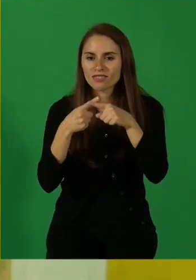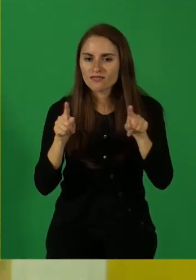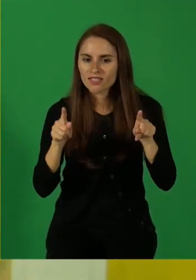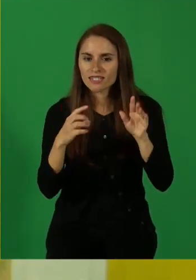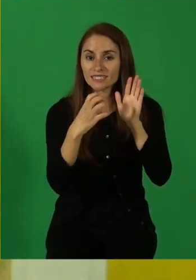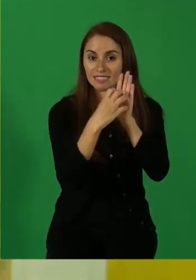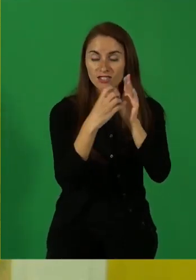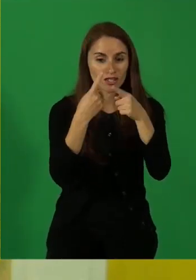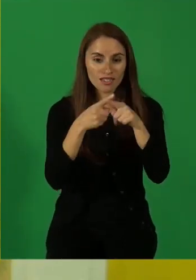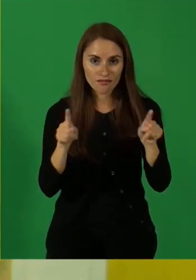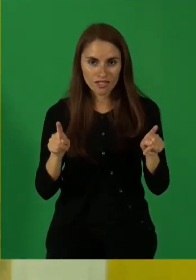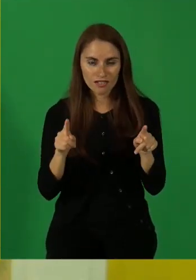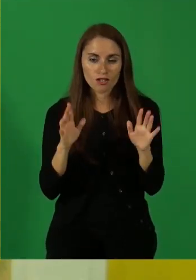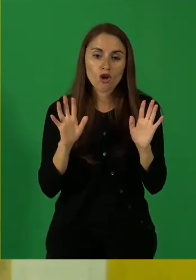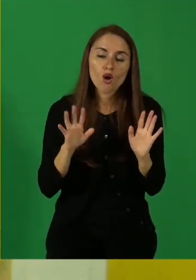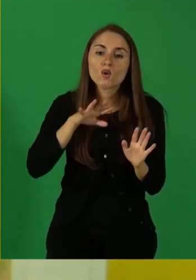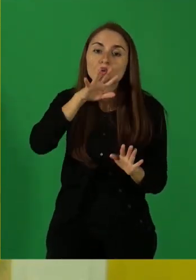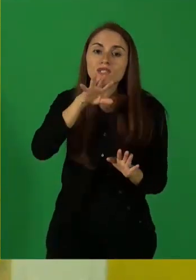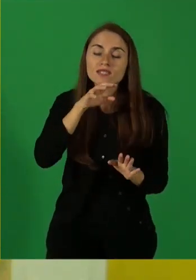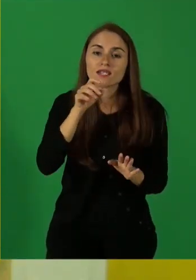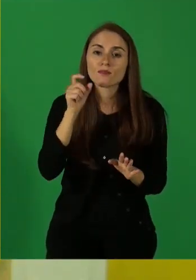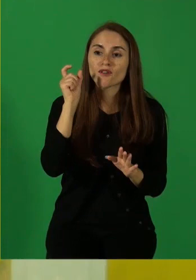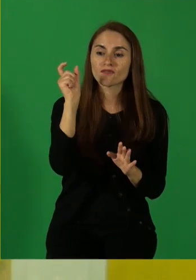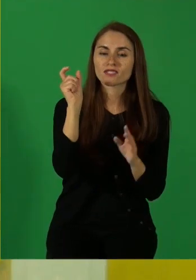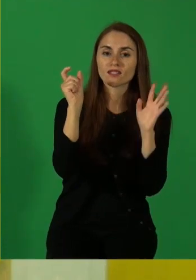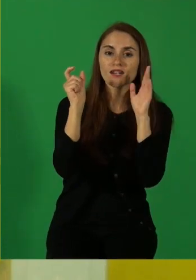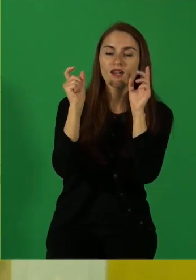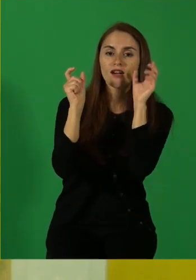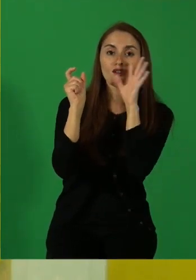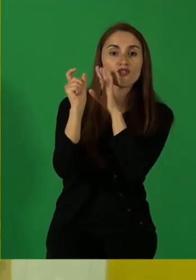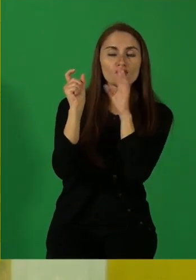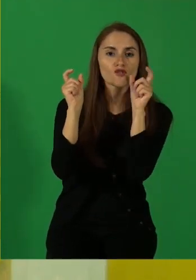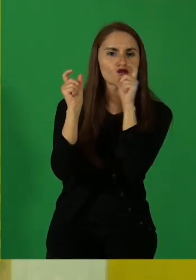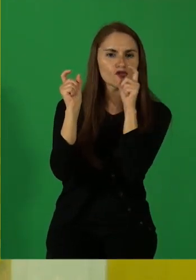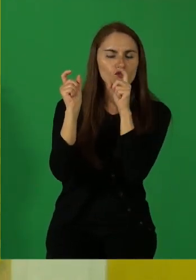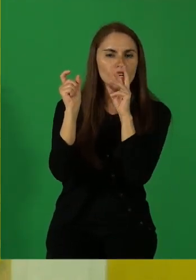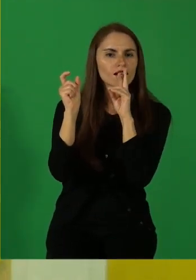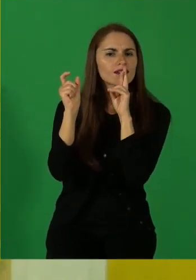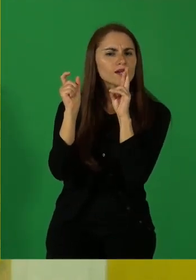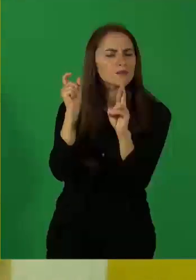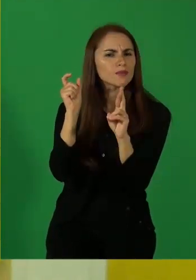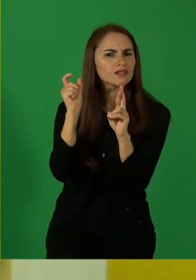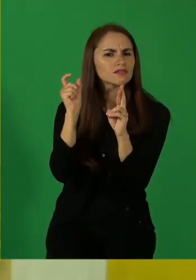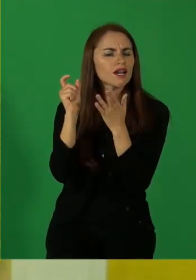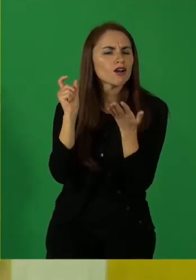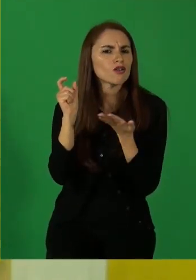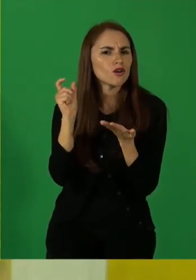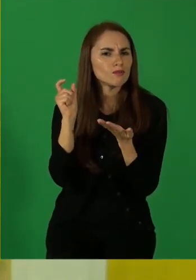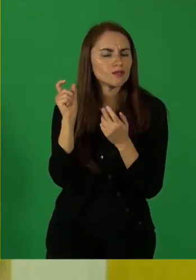diferentes signos o usábamos las fichas rojas? ¿Cómo era el resultado cuando tú